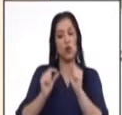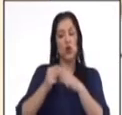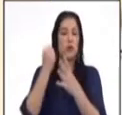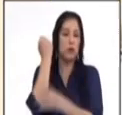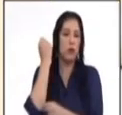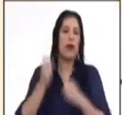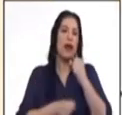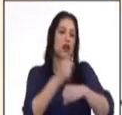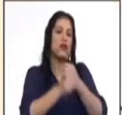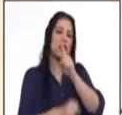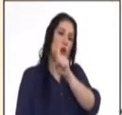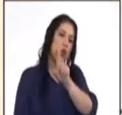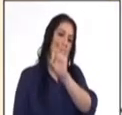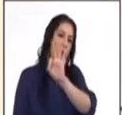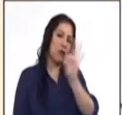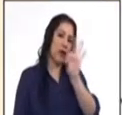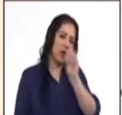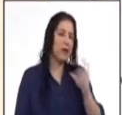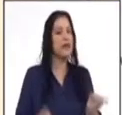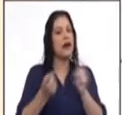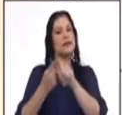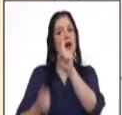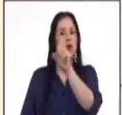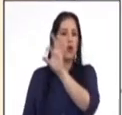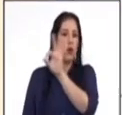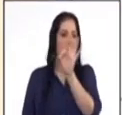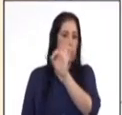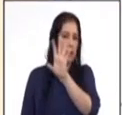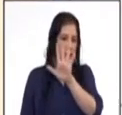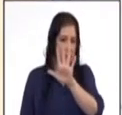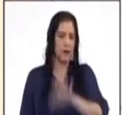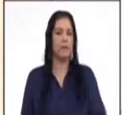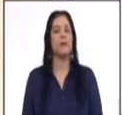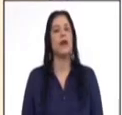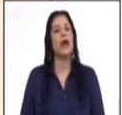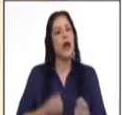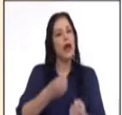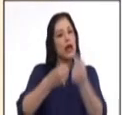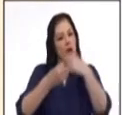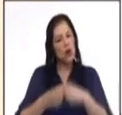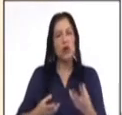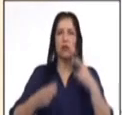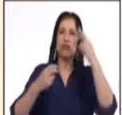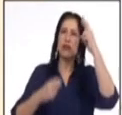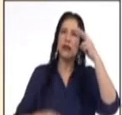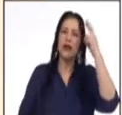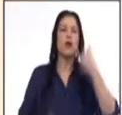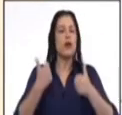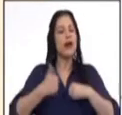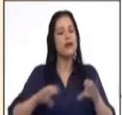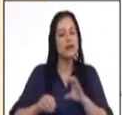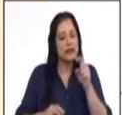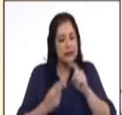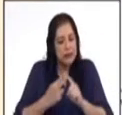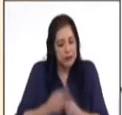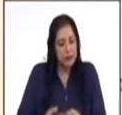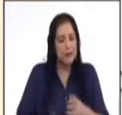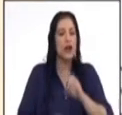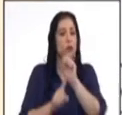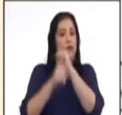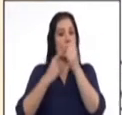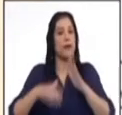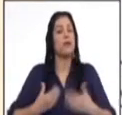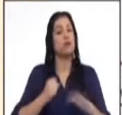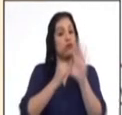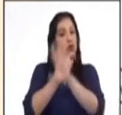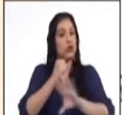populares entre 1990 y 1995. Incluye una reflexión sobre qué acciones debemos emprender como sociedad para